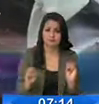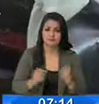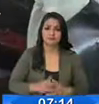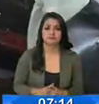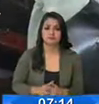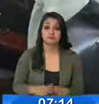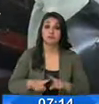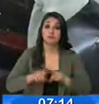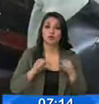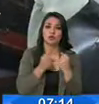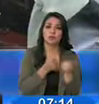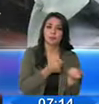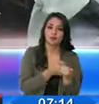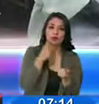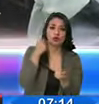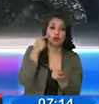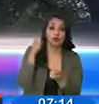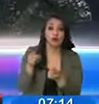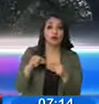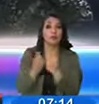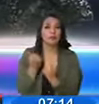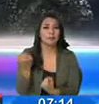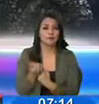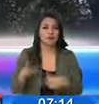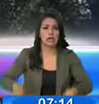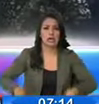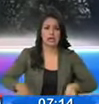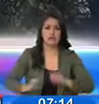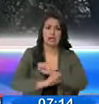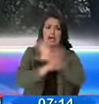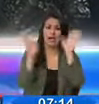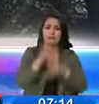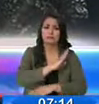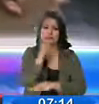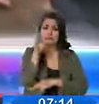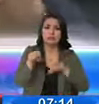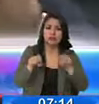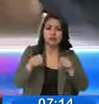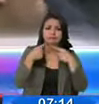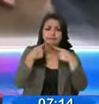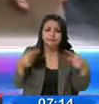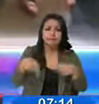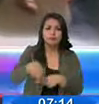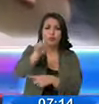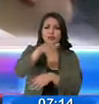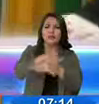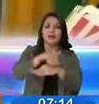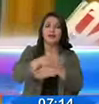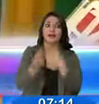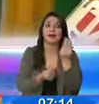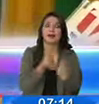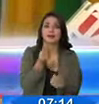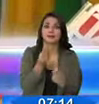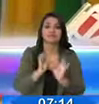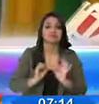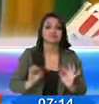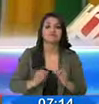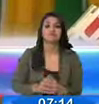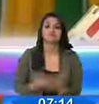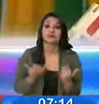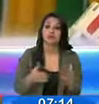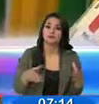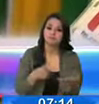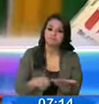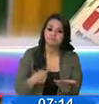Pero correístas y morenistas no dejaban en claro cuál sería su posición en la sesión convocada para la 1:00 p.m. Bueno, lo estamos analizando